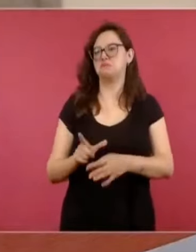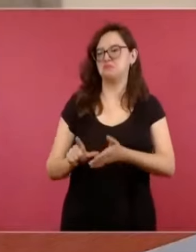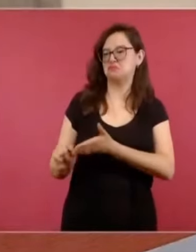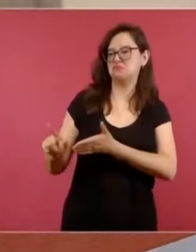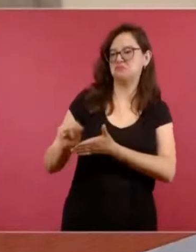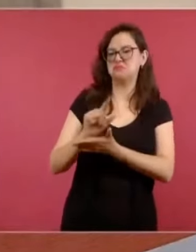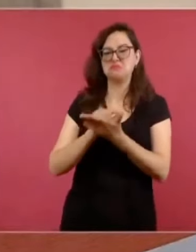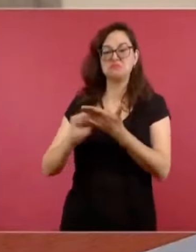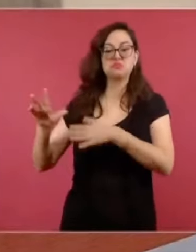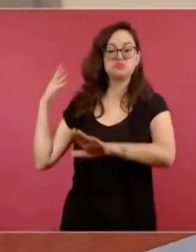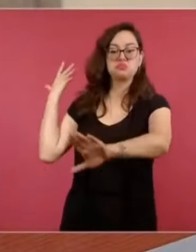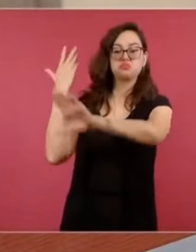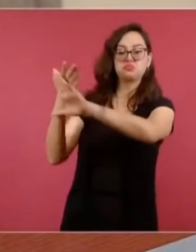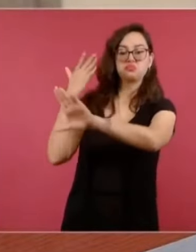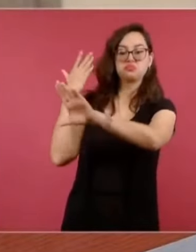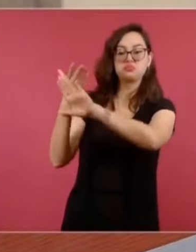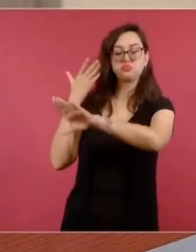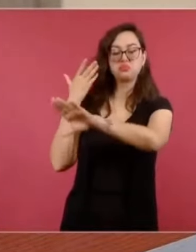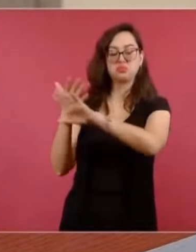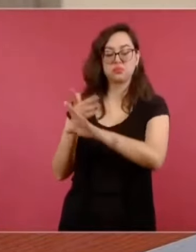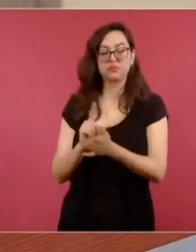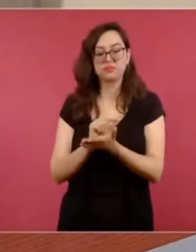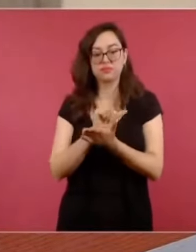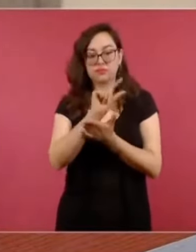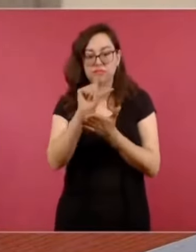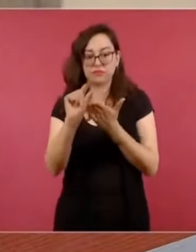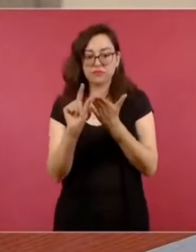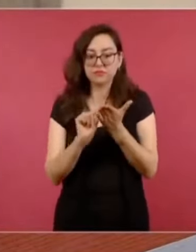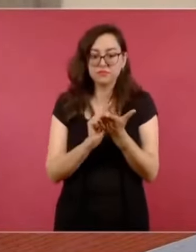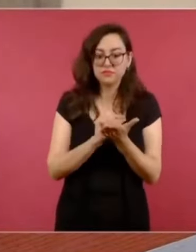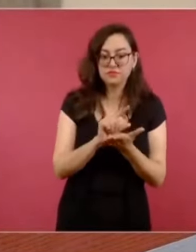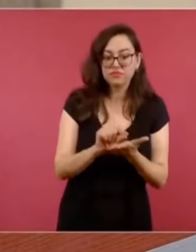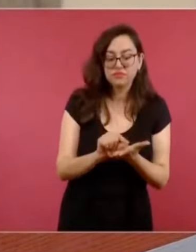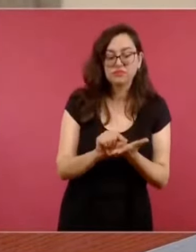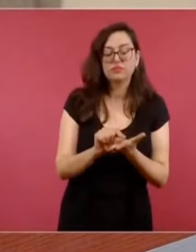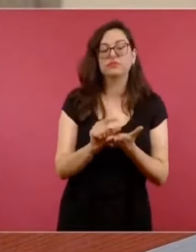Muchos de los títulos de los tweets utilizaron